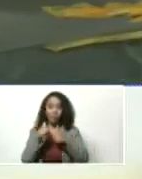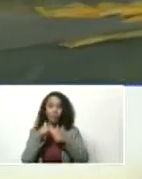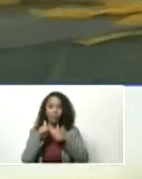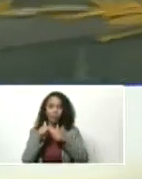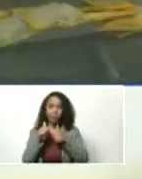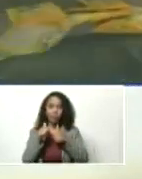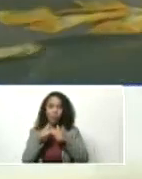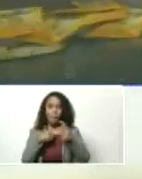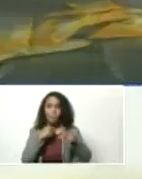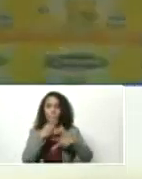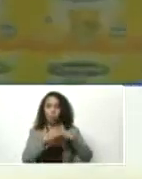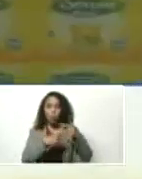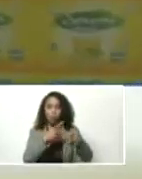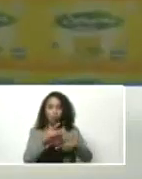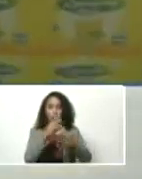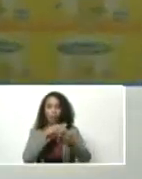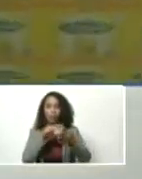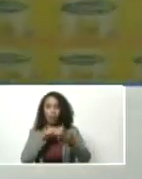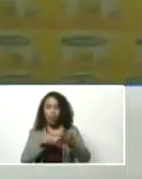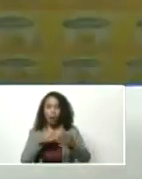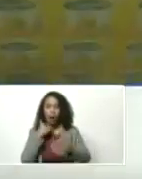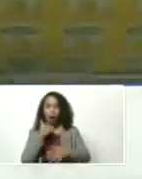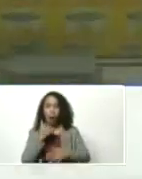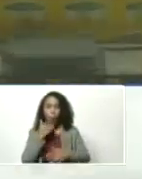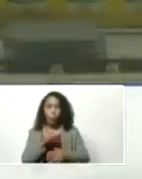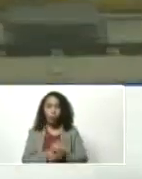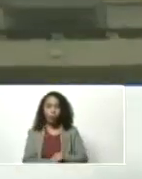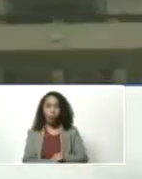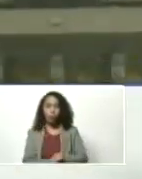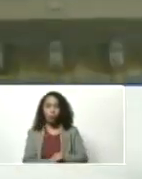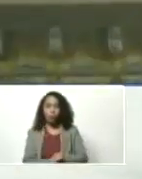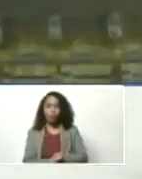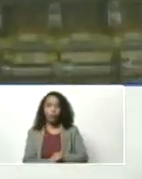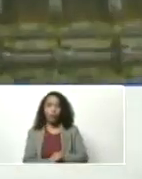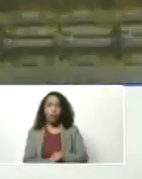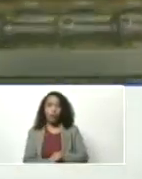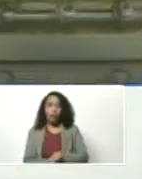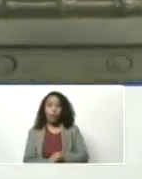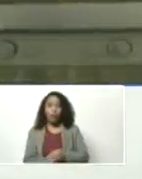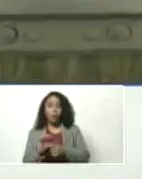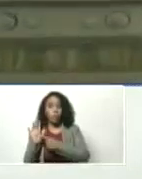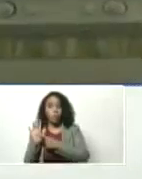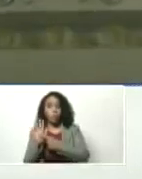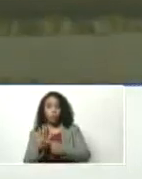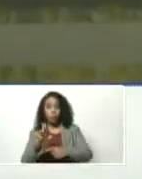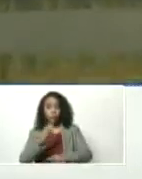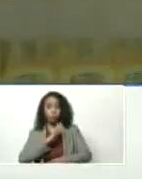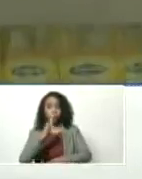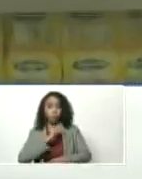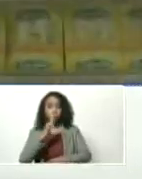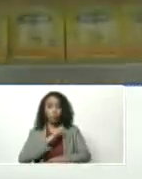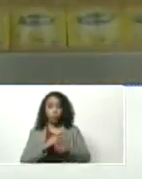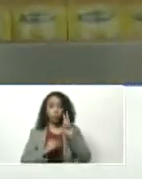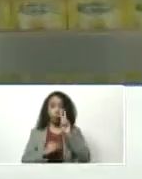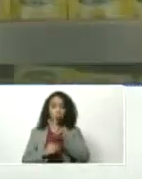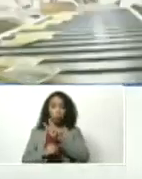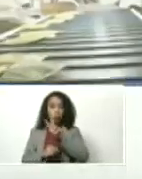del producto, del contenido, calidad en la presentación, calidad, calidad, calidad,